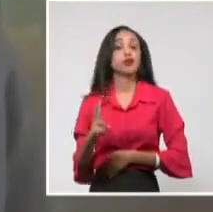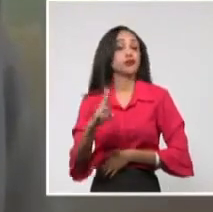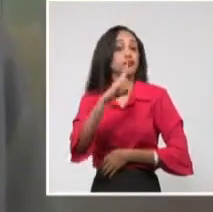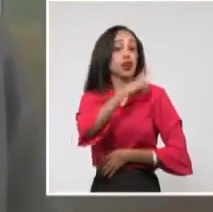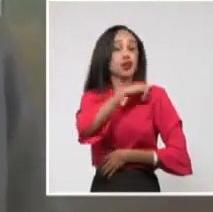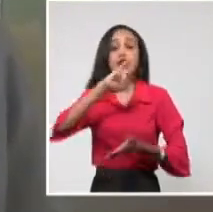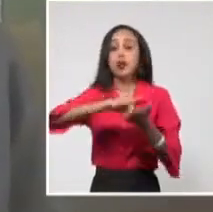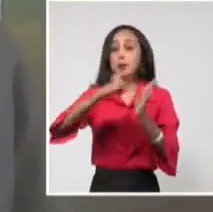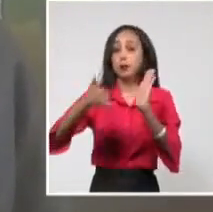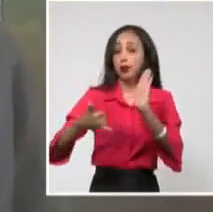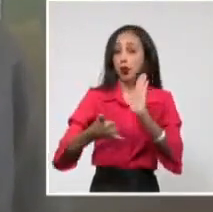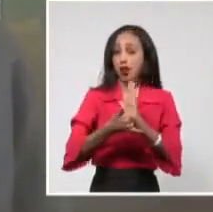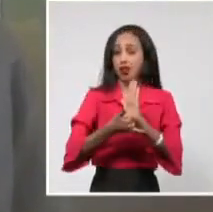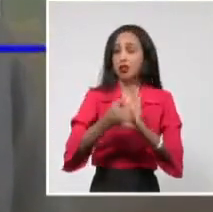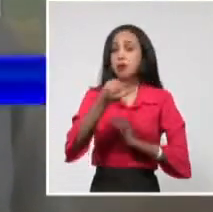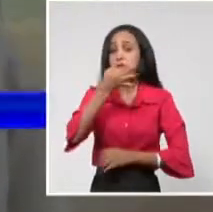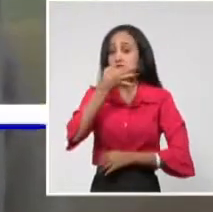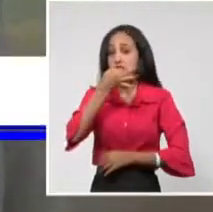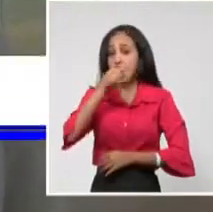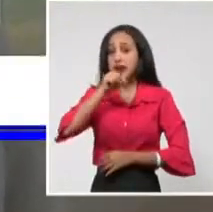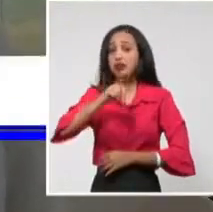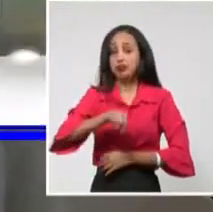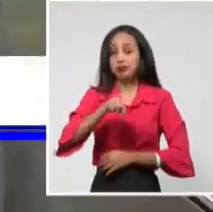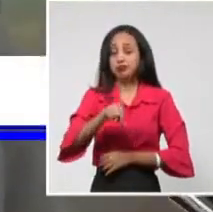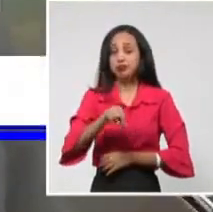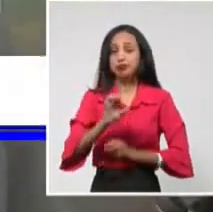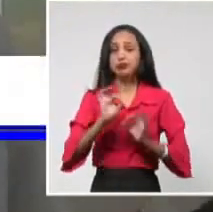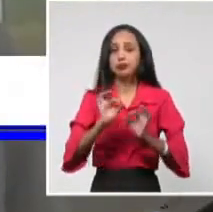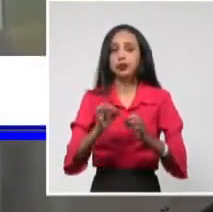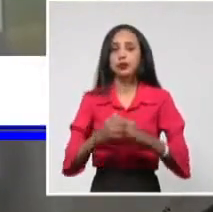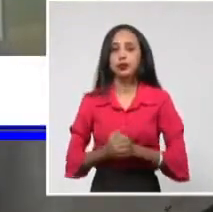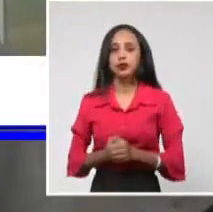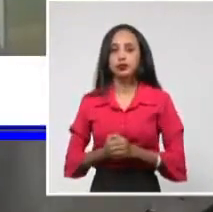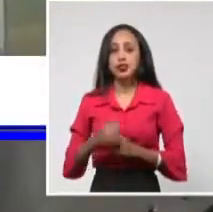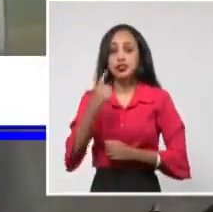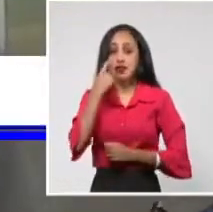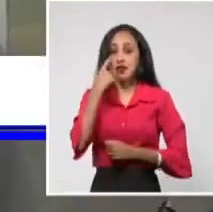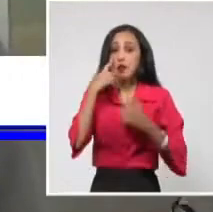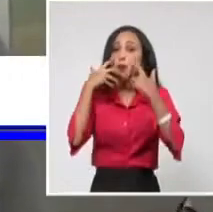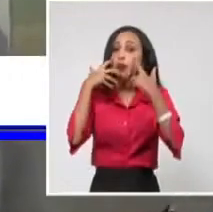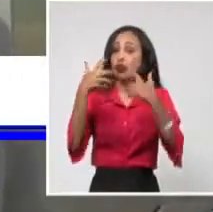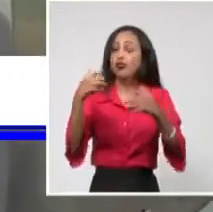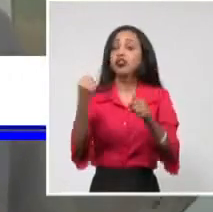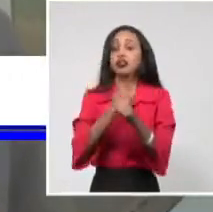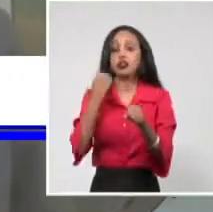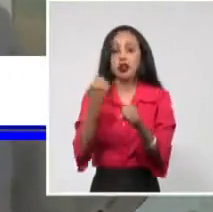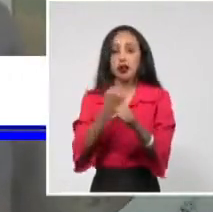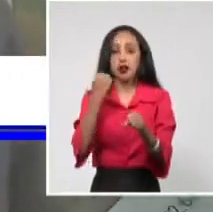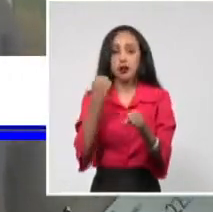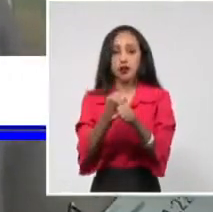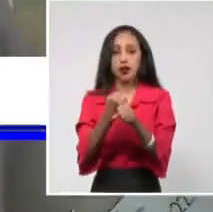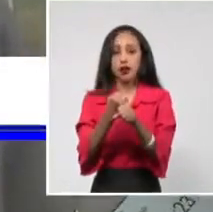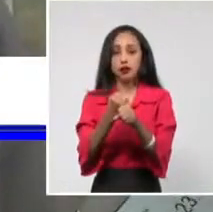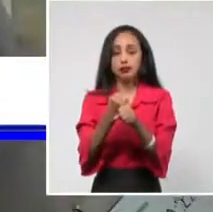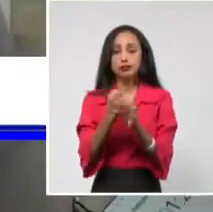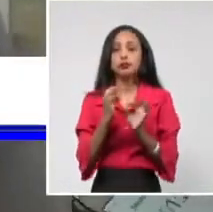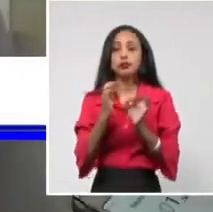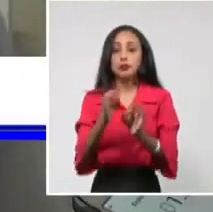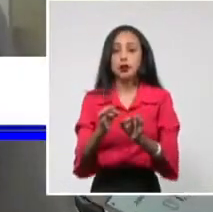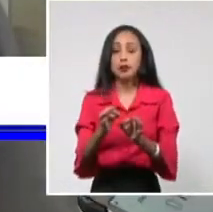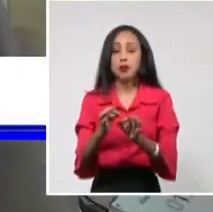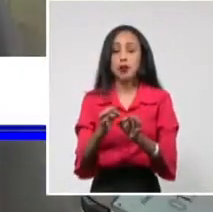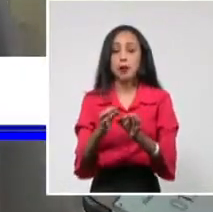de interferón, en el cual, pues, le explicaba, marcó una diferencia importante, sobre todo en la negativización del